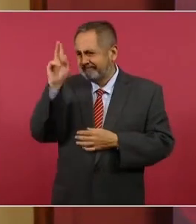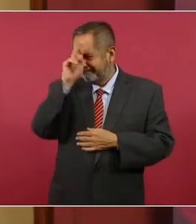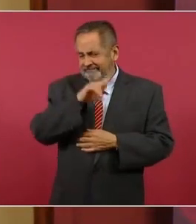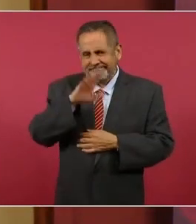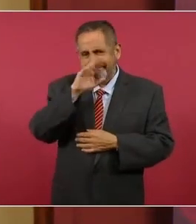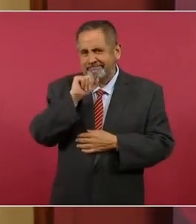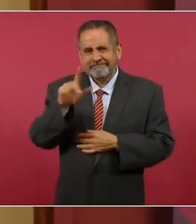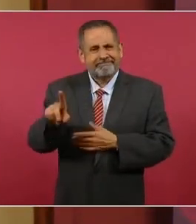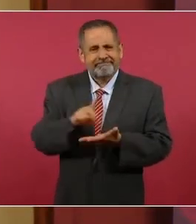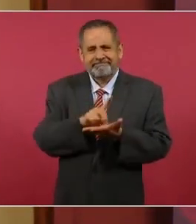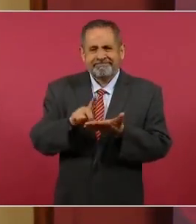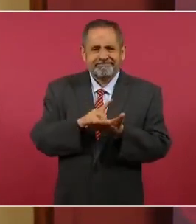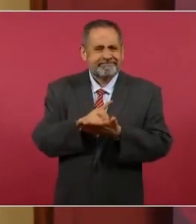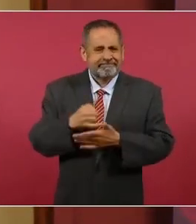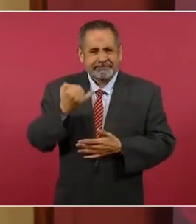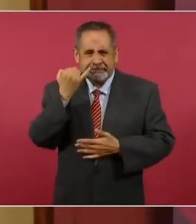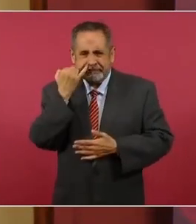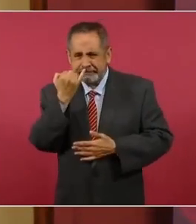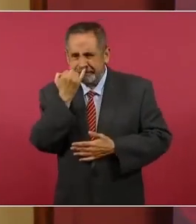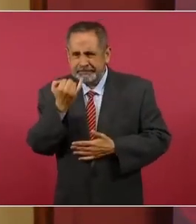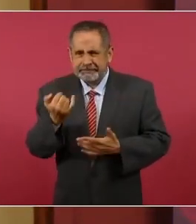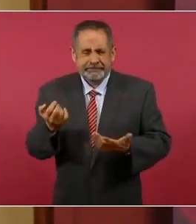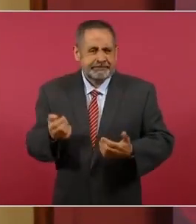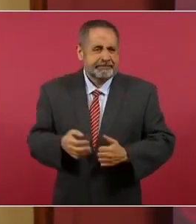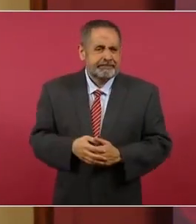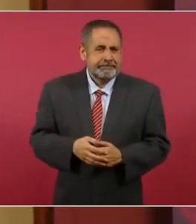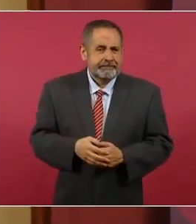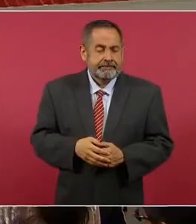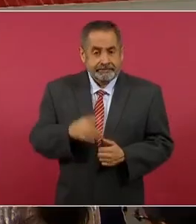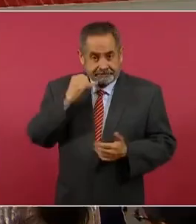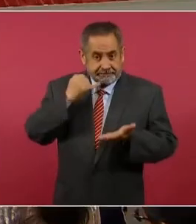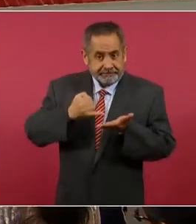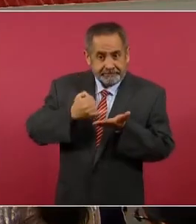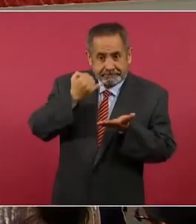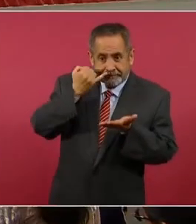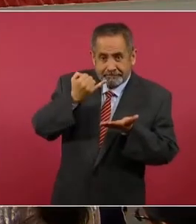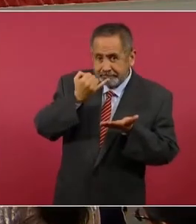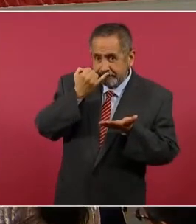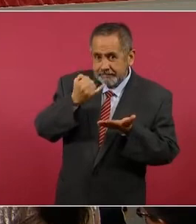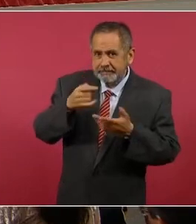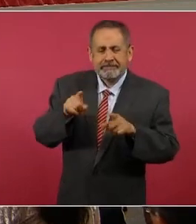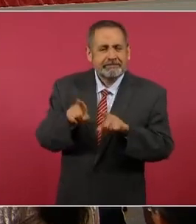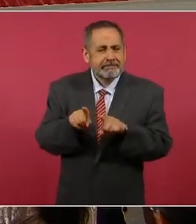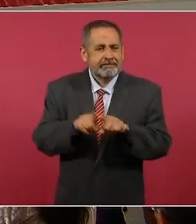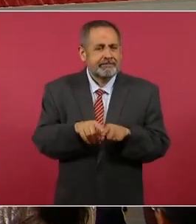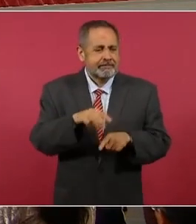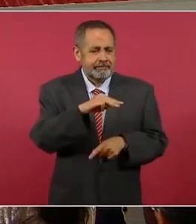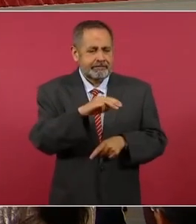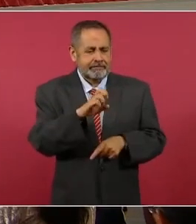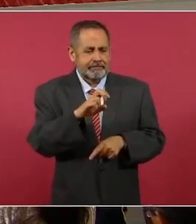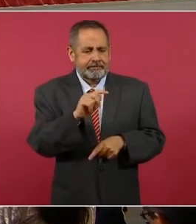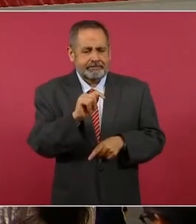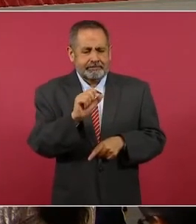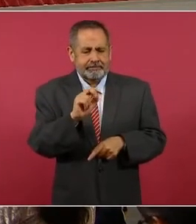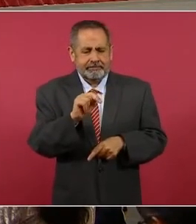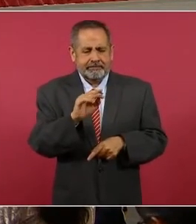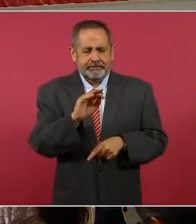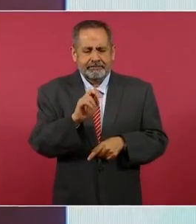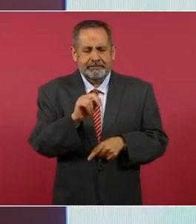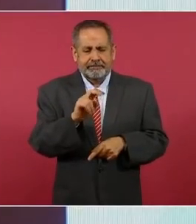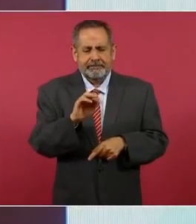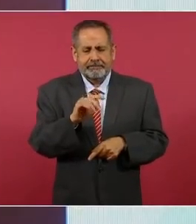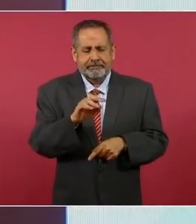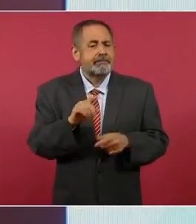esta droga. Y también vamos a subrayar que la cocaína, al igual que las metanfetaminas, son